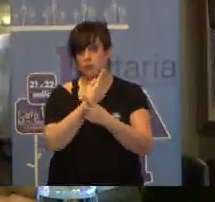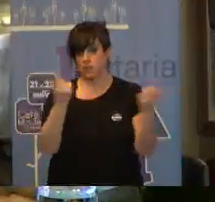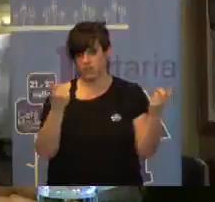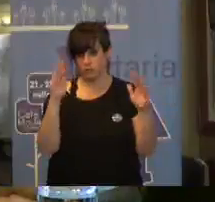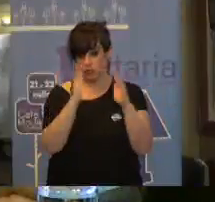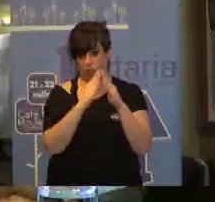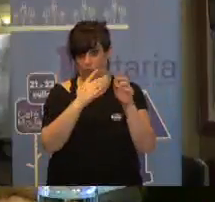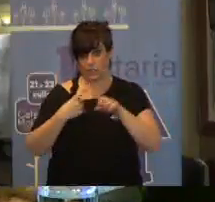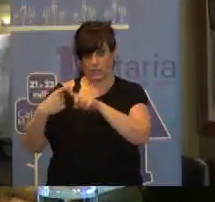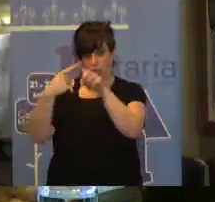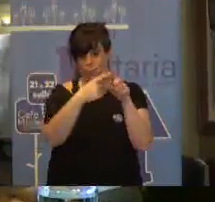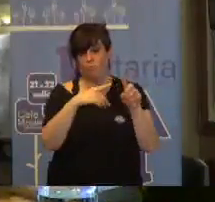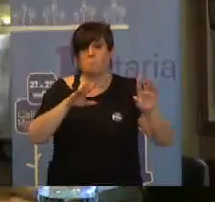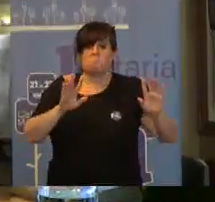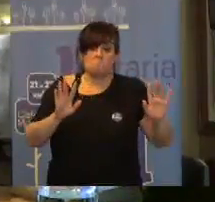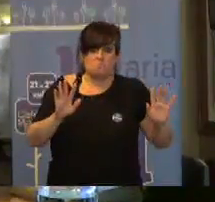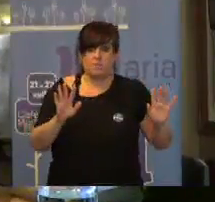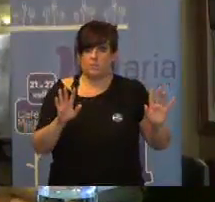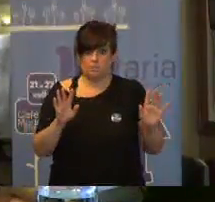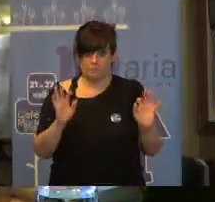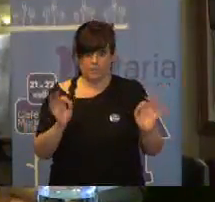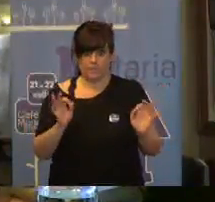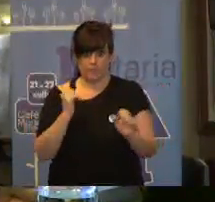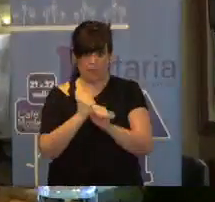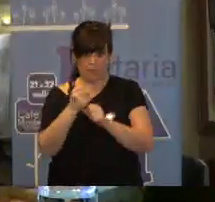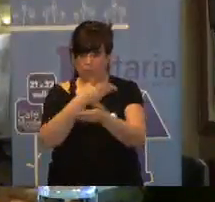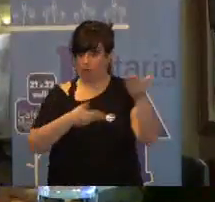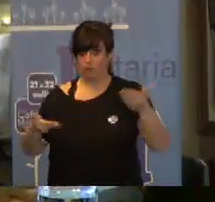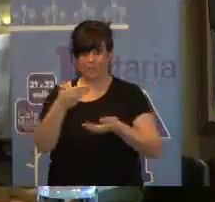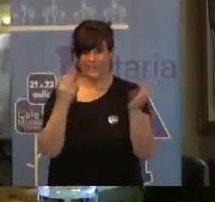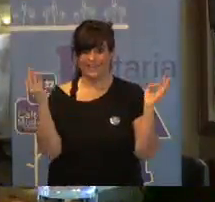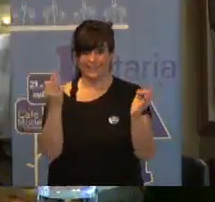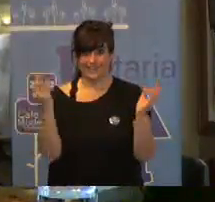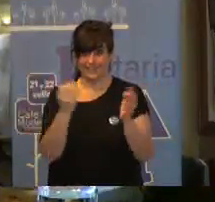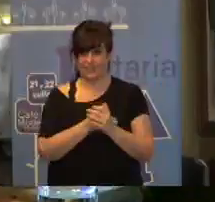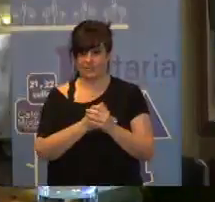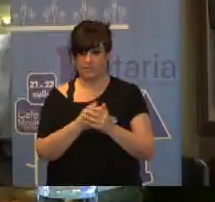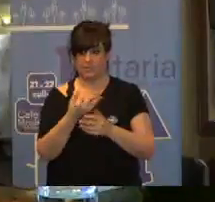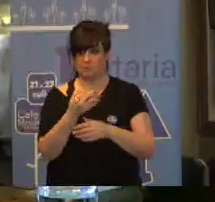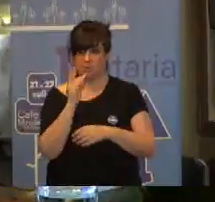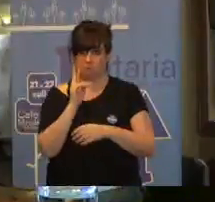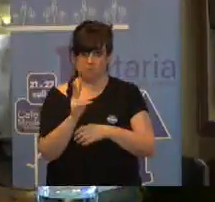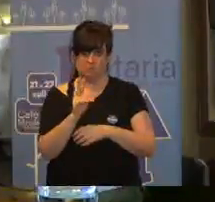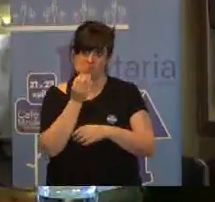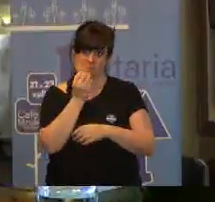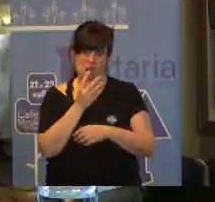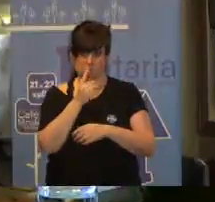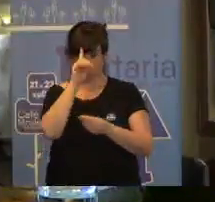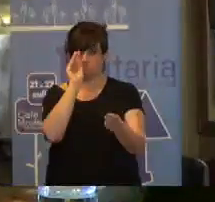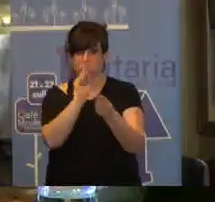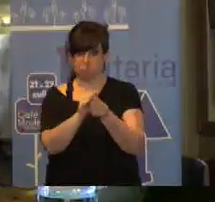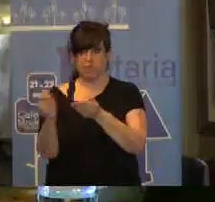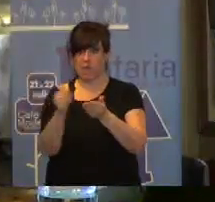común, pero, bueno, que é un traballo conxunto e vemos que hai sintonía e creo que estamos no bo